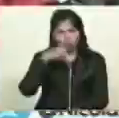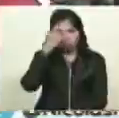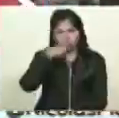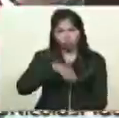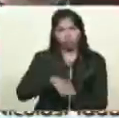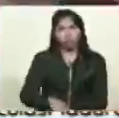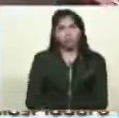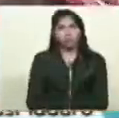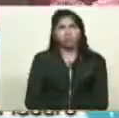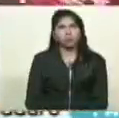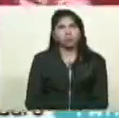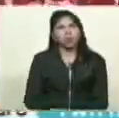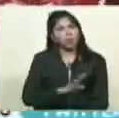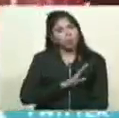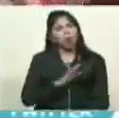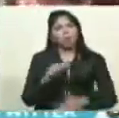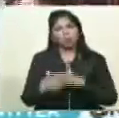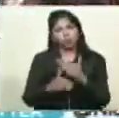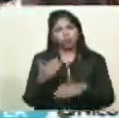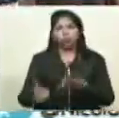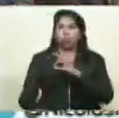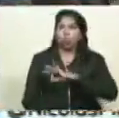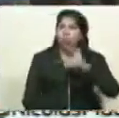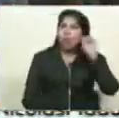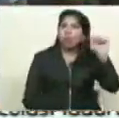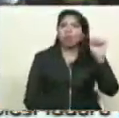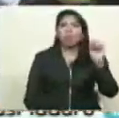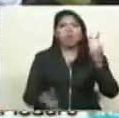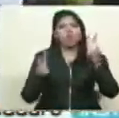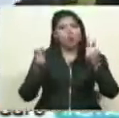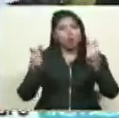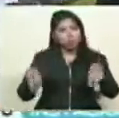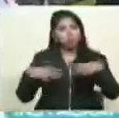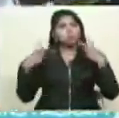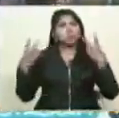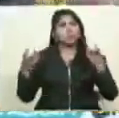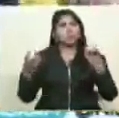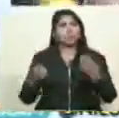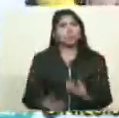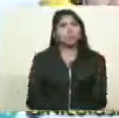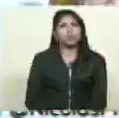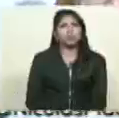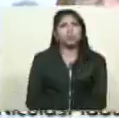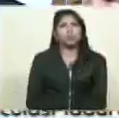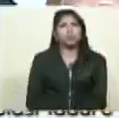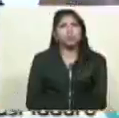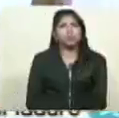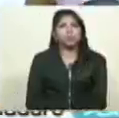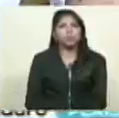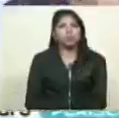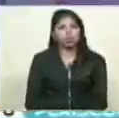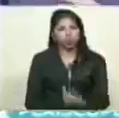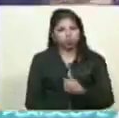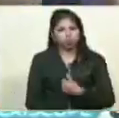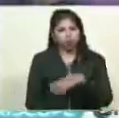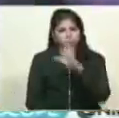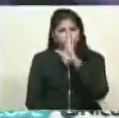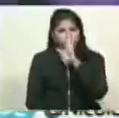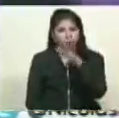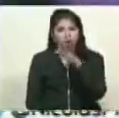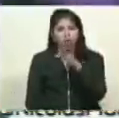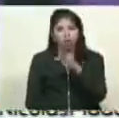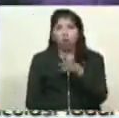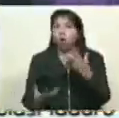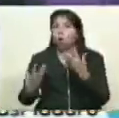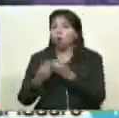de la construcción de este socialismo nuevo, de este socialismo productivo. Al frente, al lado de ustedes,